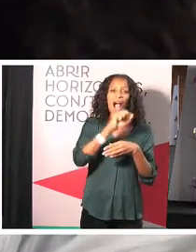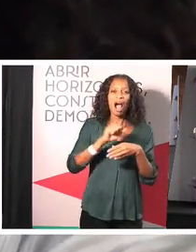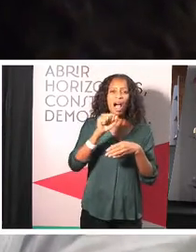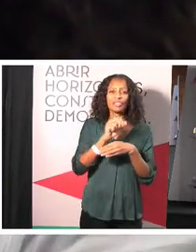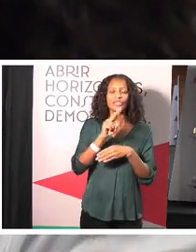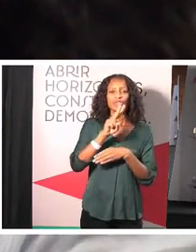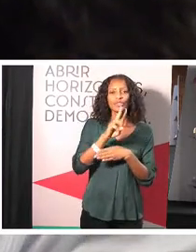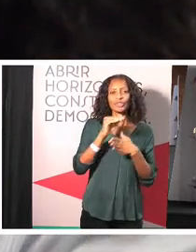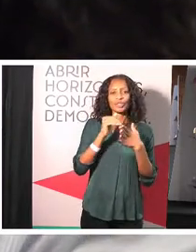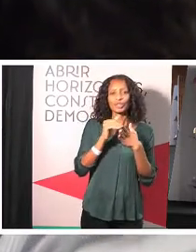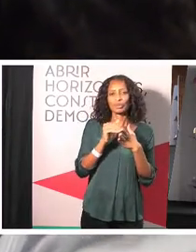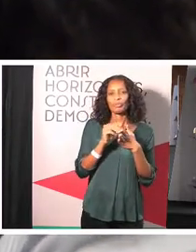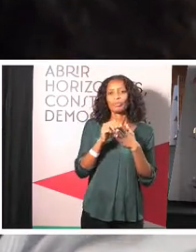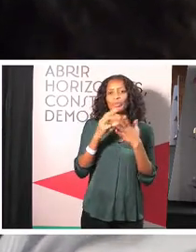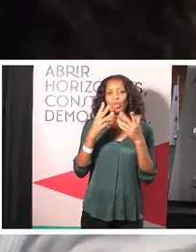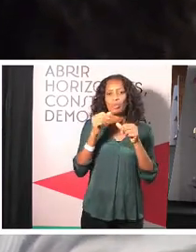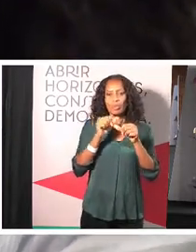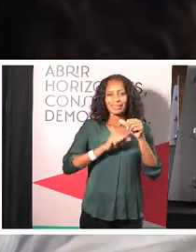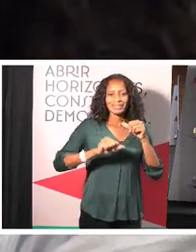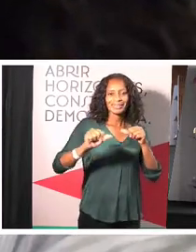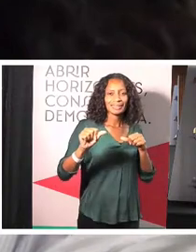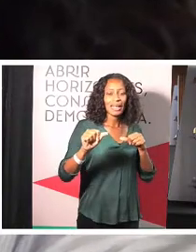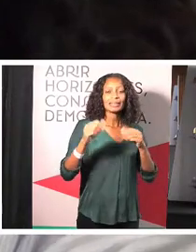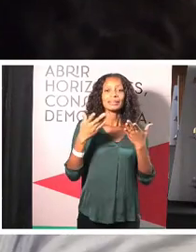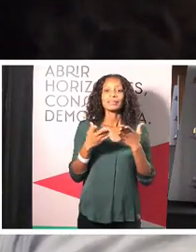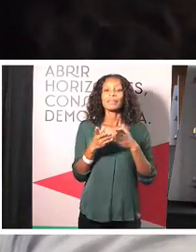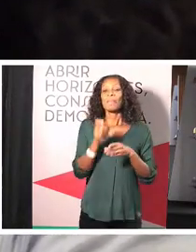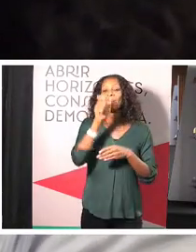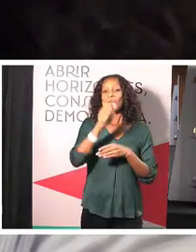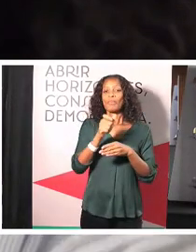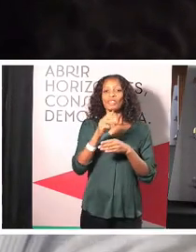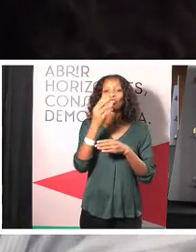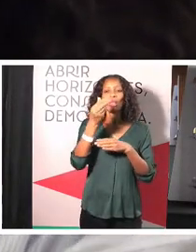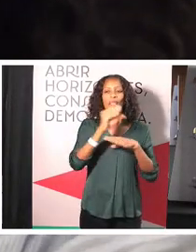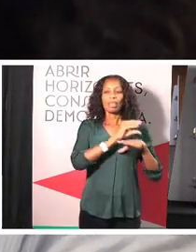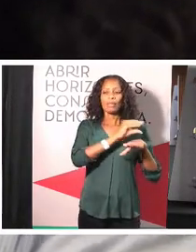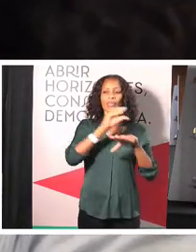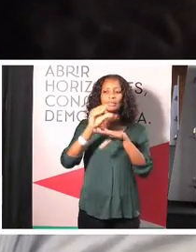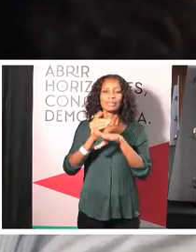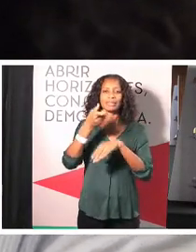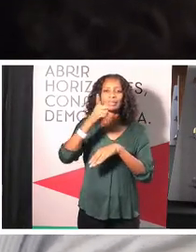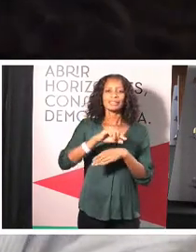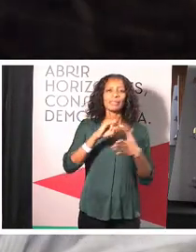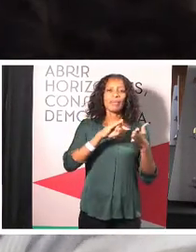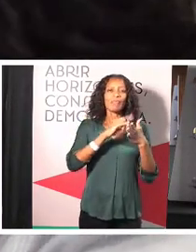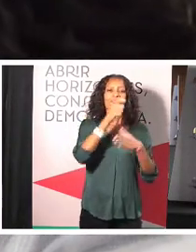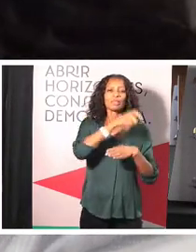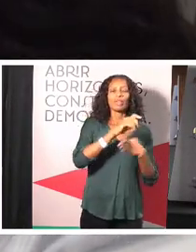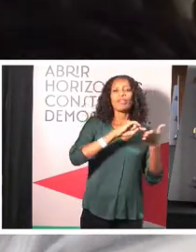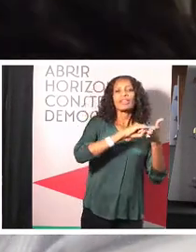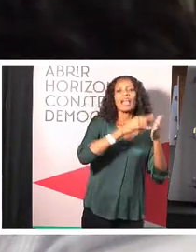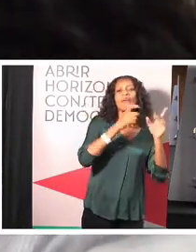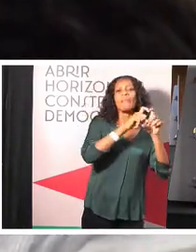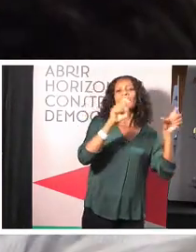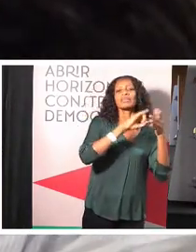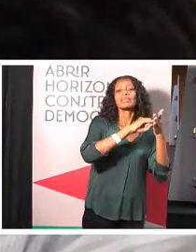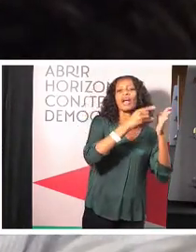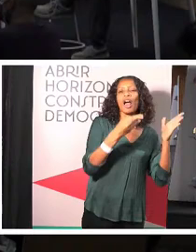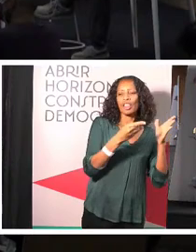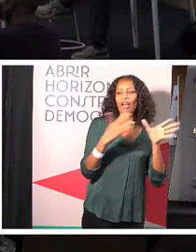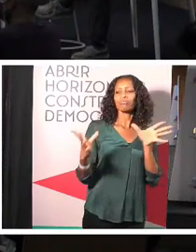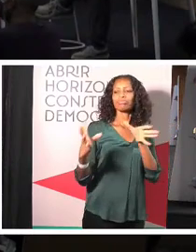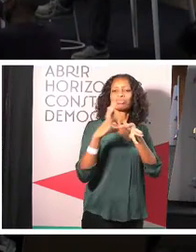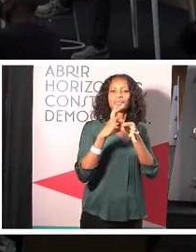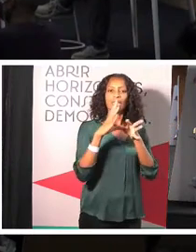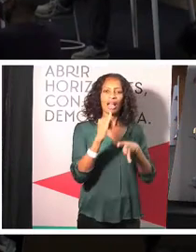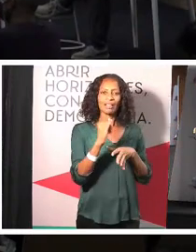entre inversores y tecnólogos, que creo que es el núcleo fundante de este nuevo sistema. Y por eso yo animaría a no hablar ya